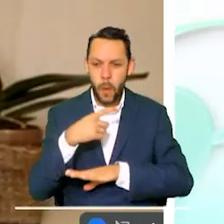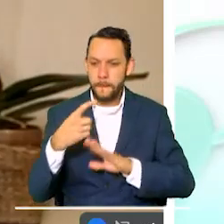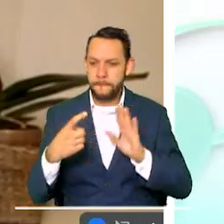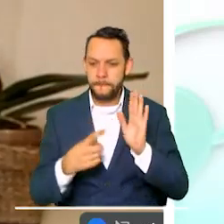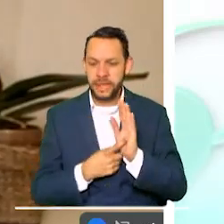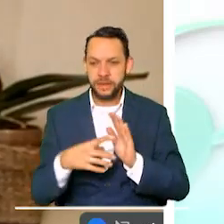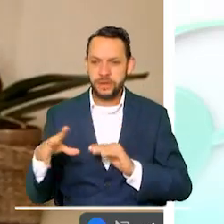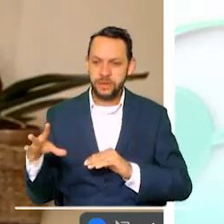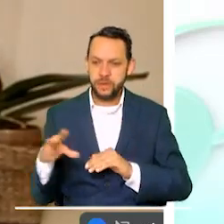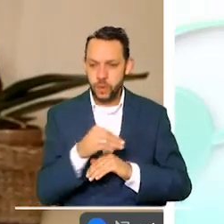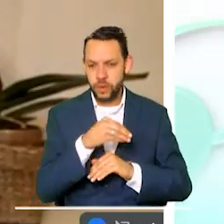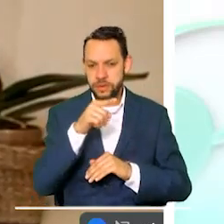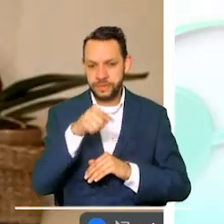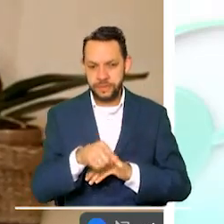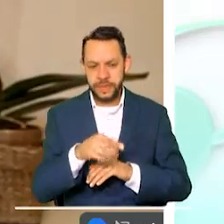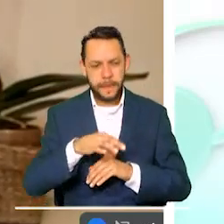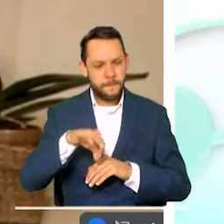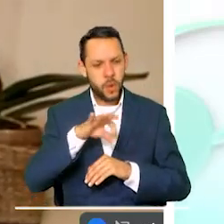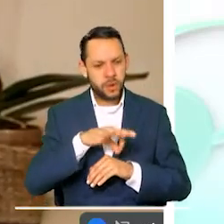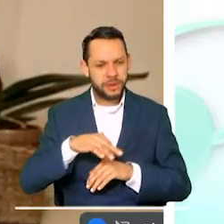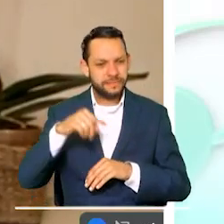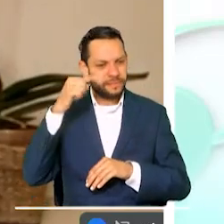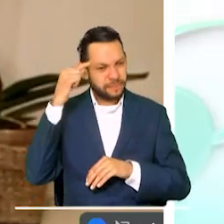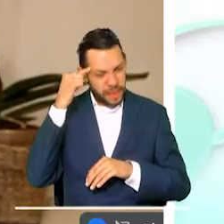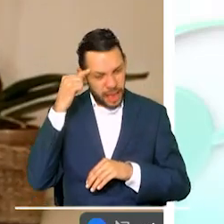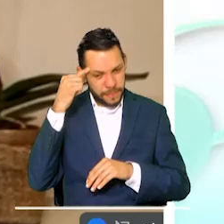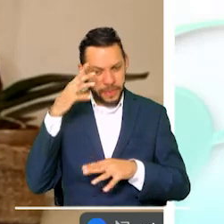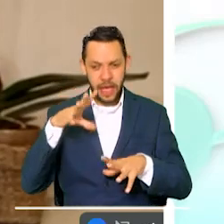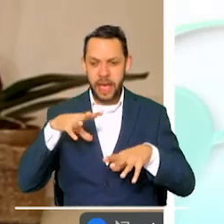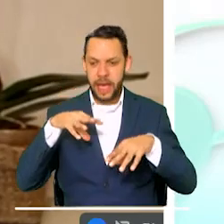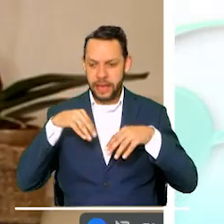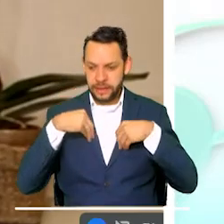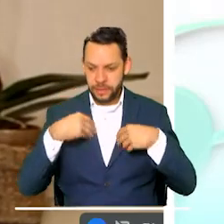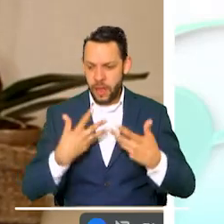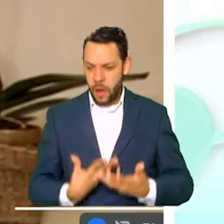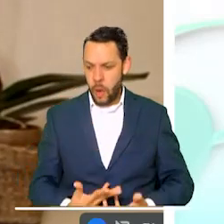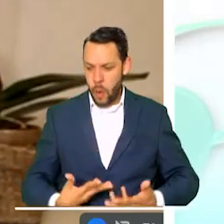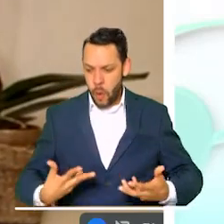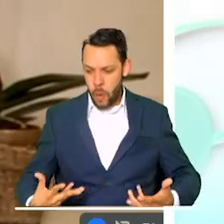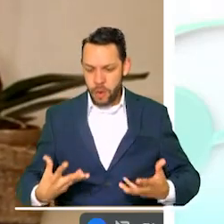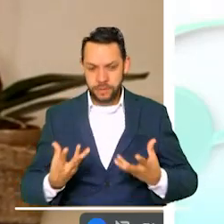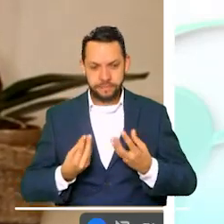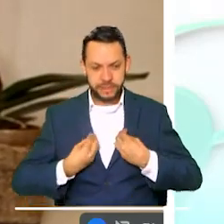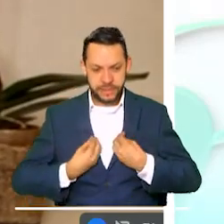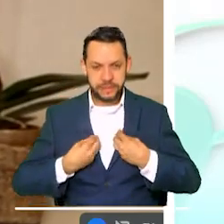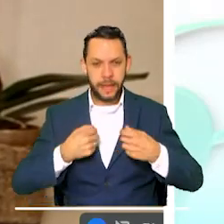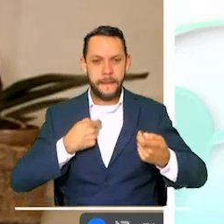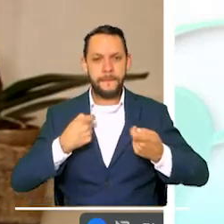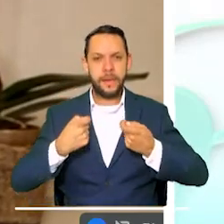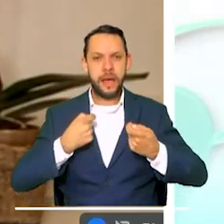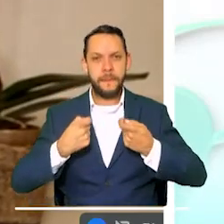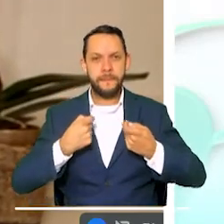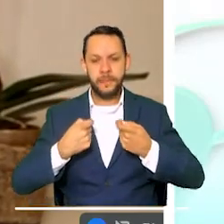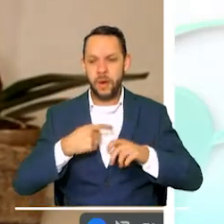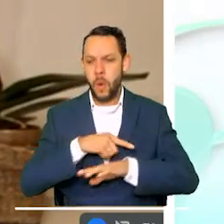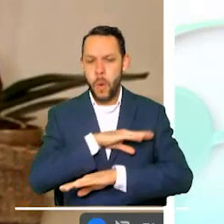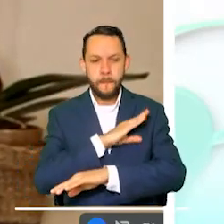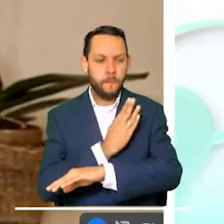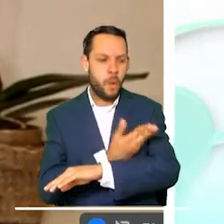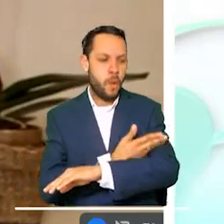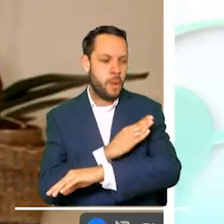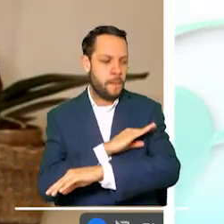llevan al estado de atención plena de aceptación, al estado de atención plena en donde estás